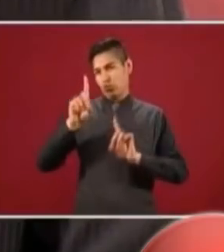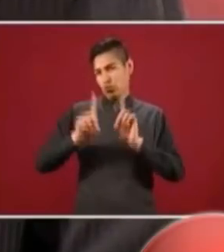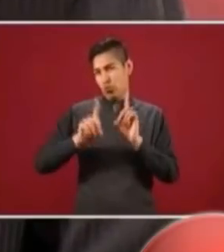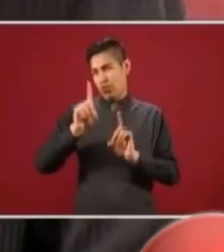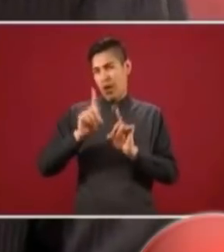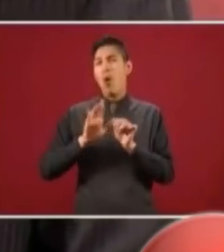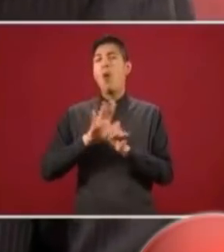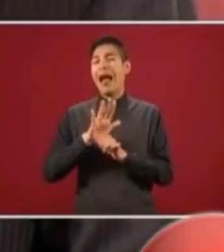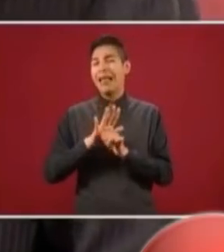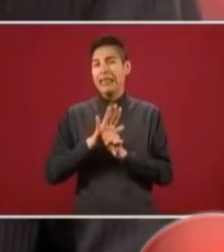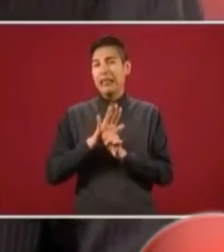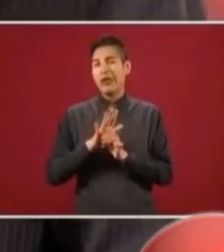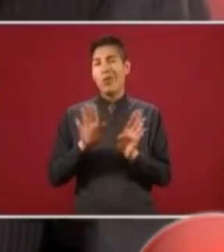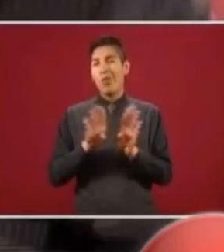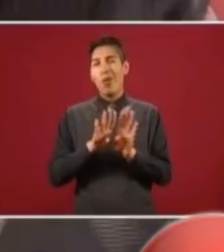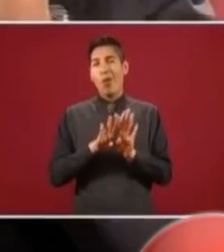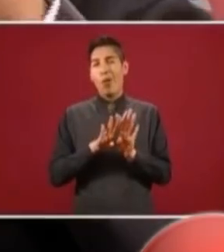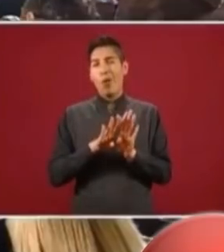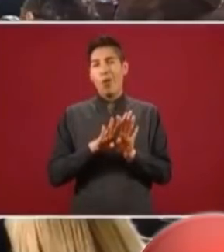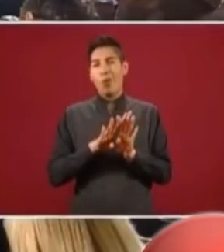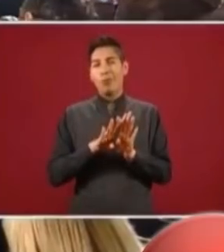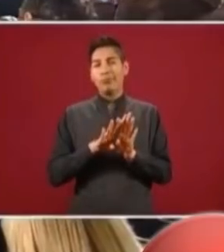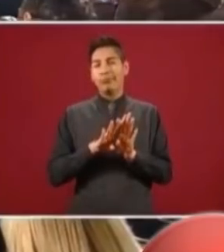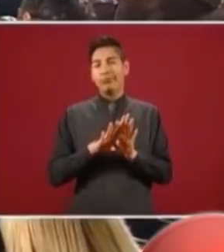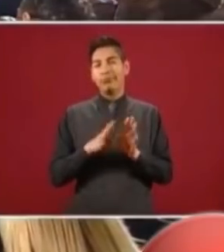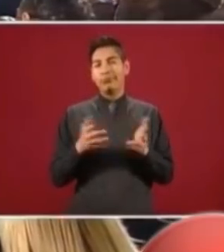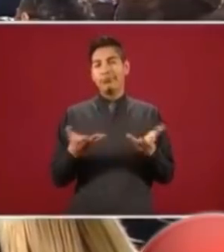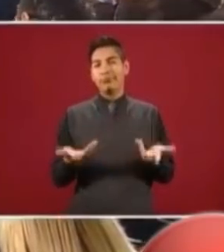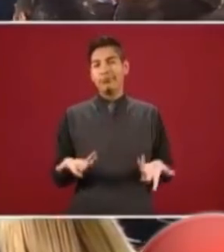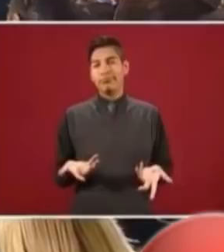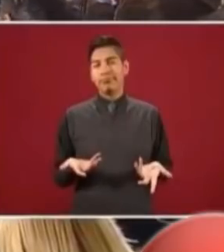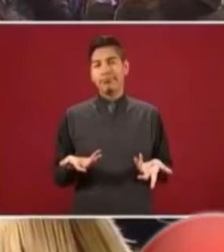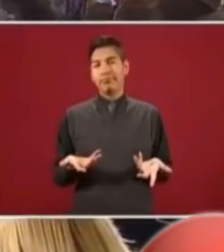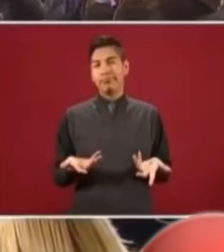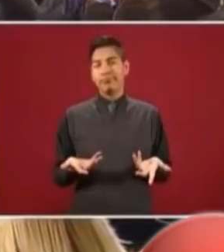es de que le estamos dando casi